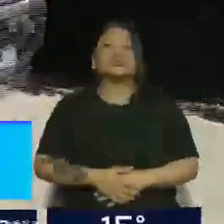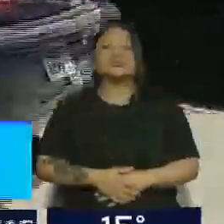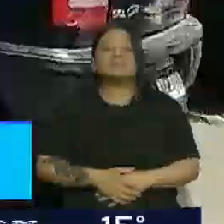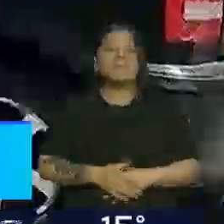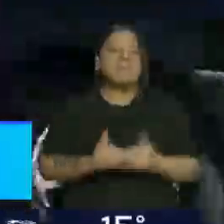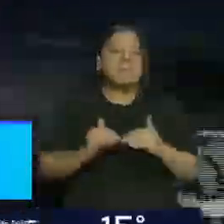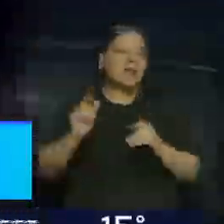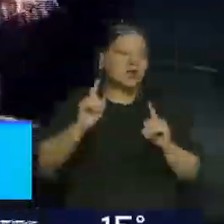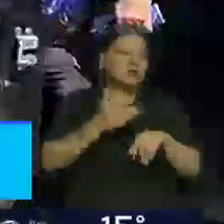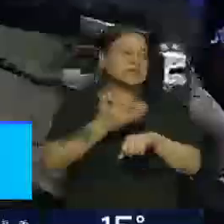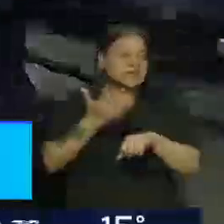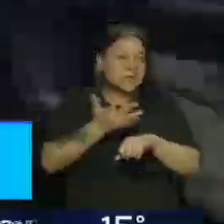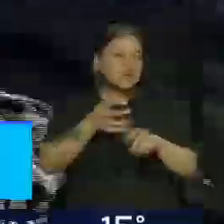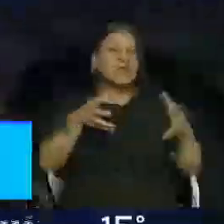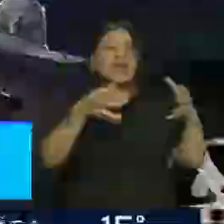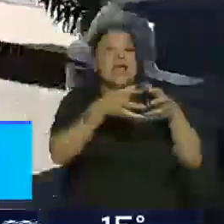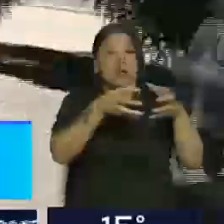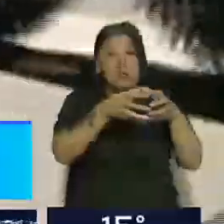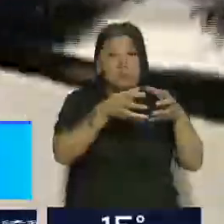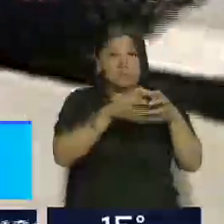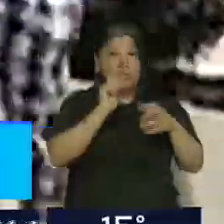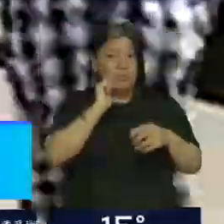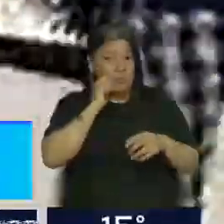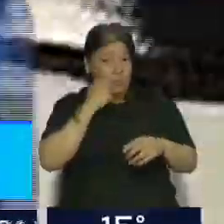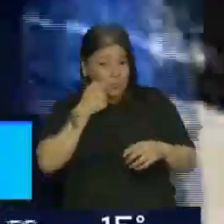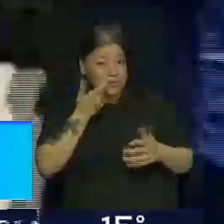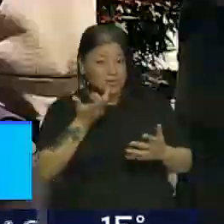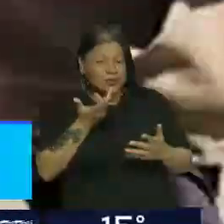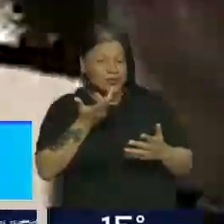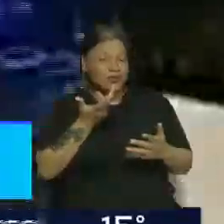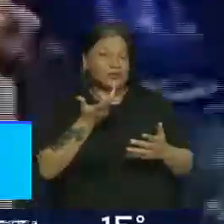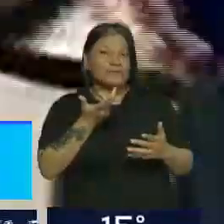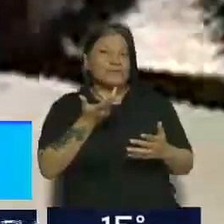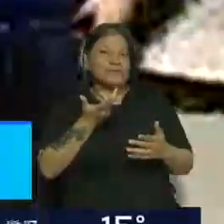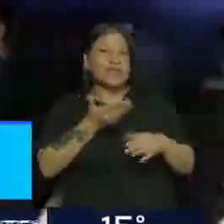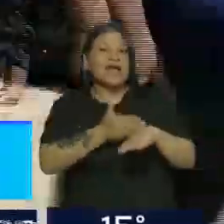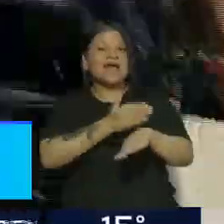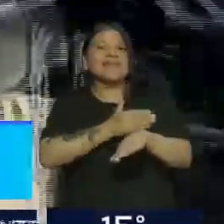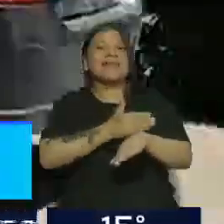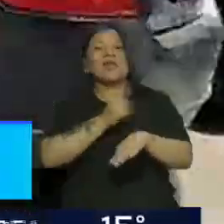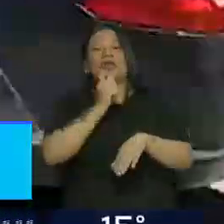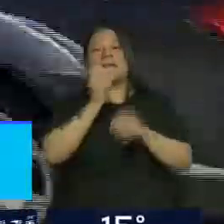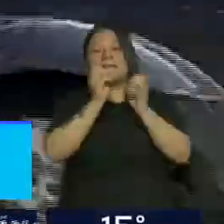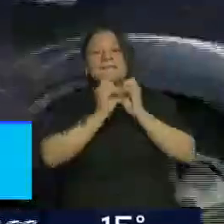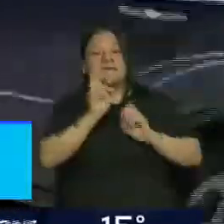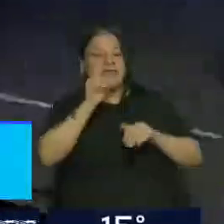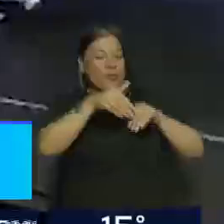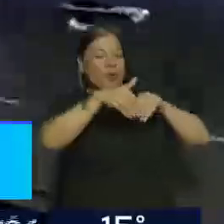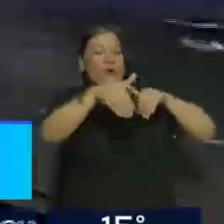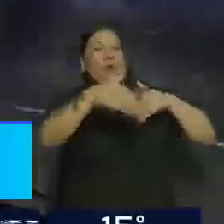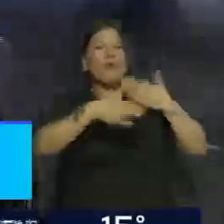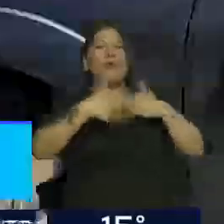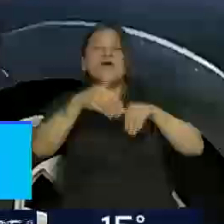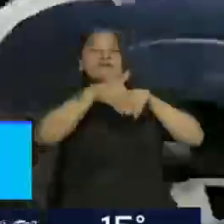ese tiempo, ya el plantel es muy bonito, lo pudimos ver nosotros antes del noticiero, cómo se subían a la batea, están